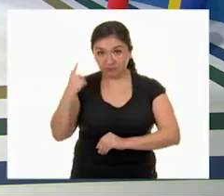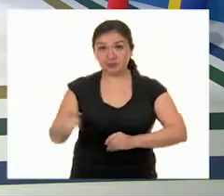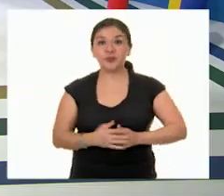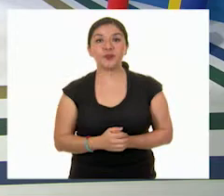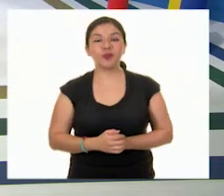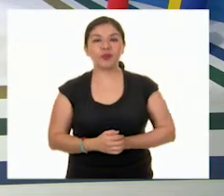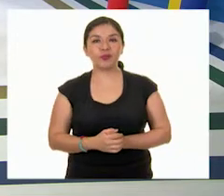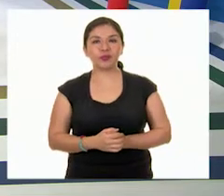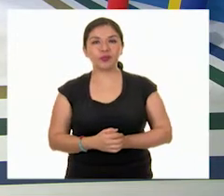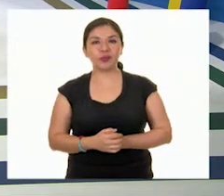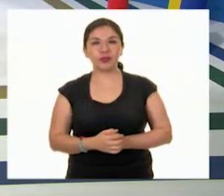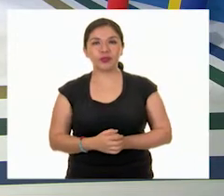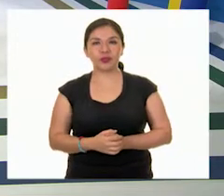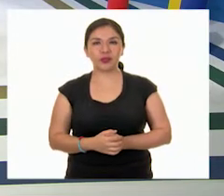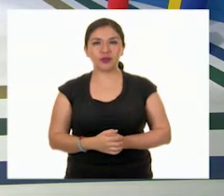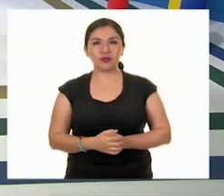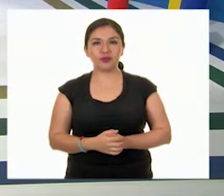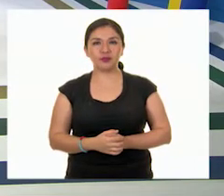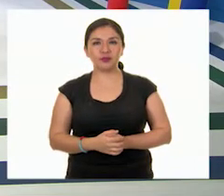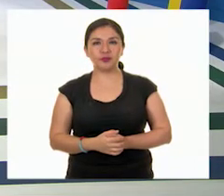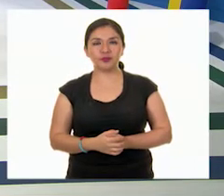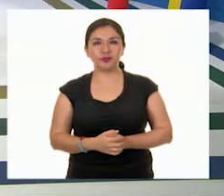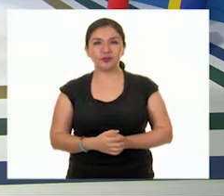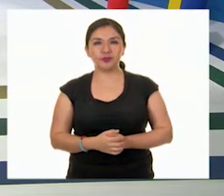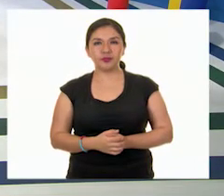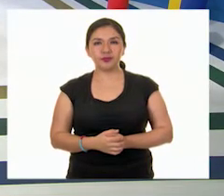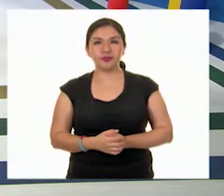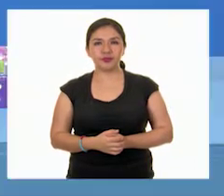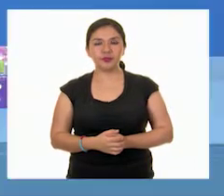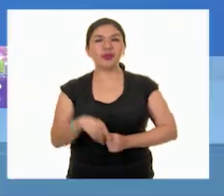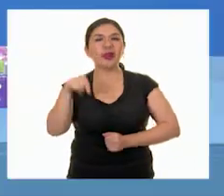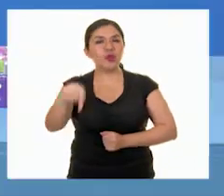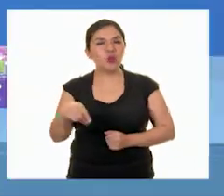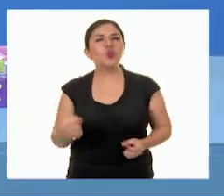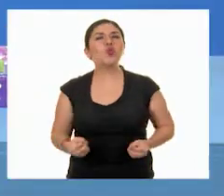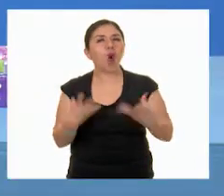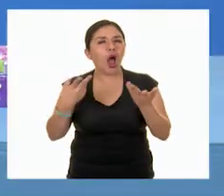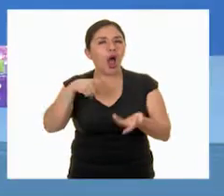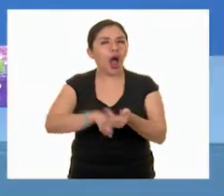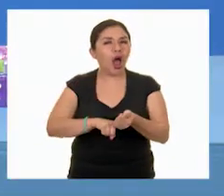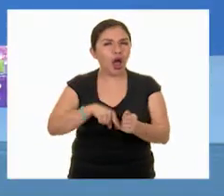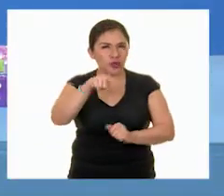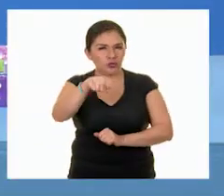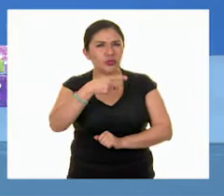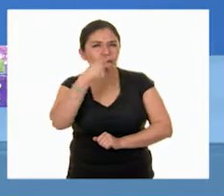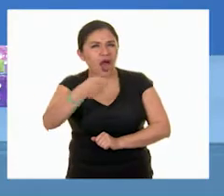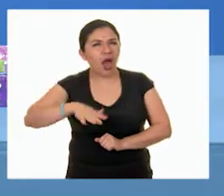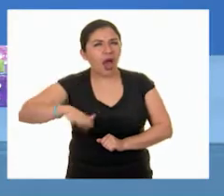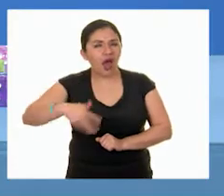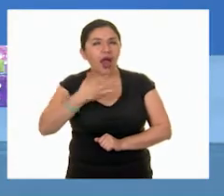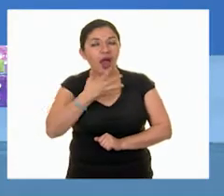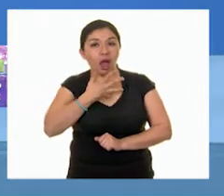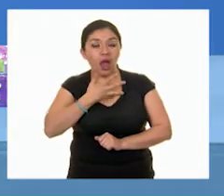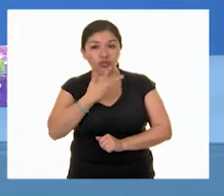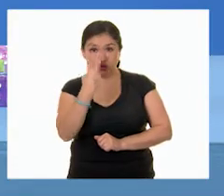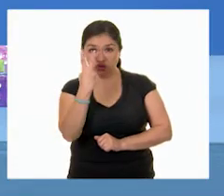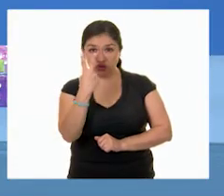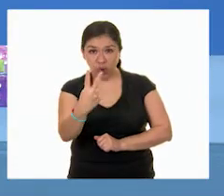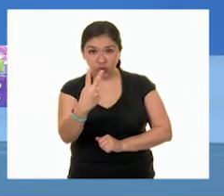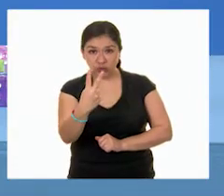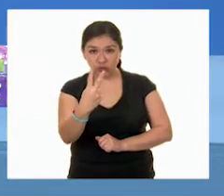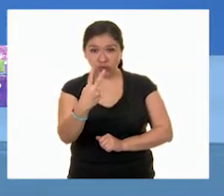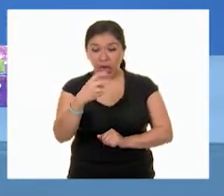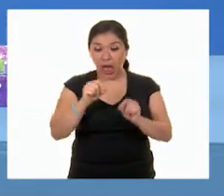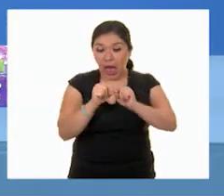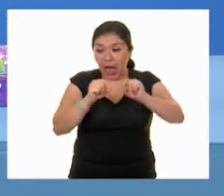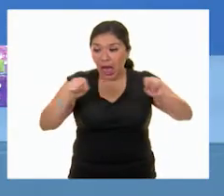con el naranja. Sí. ¿Cuántos de base? Dijimos que tiene 2 de ancho